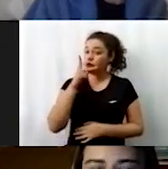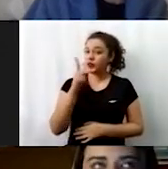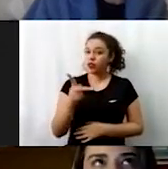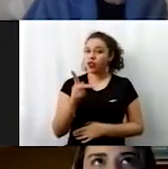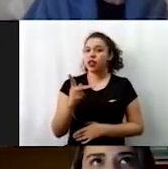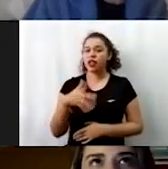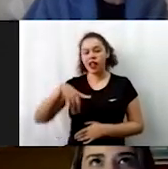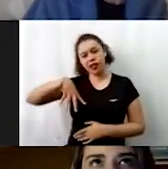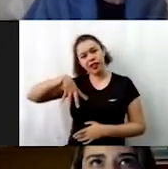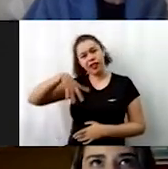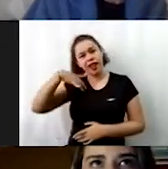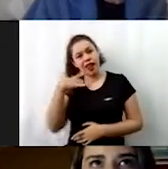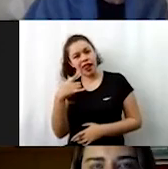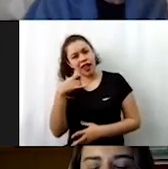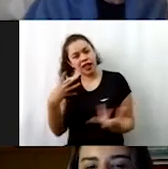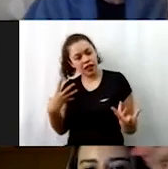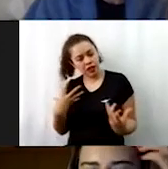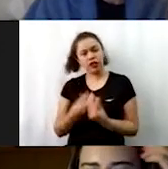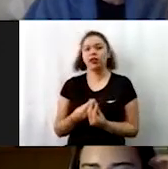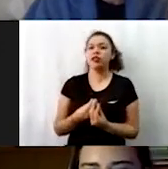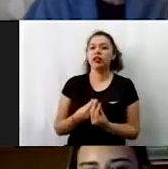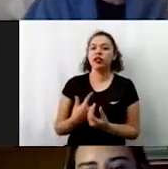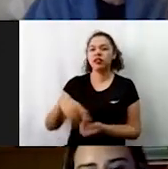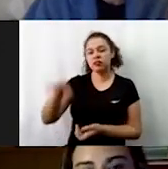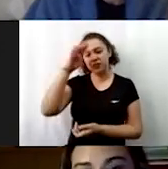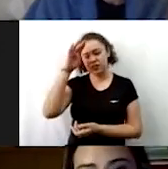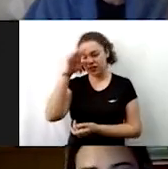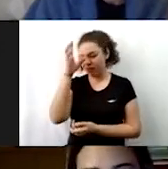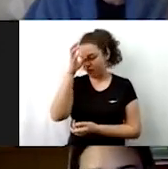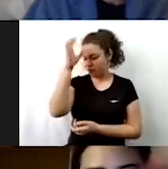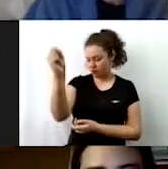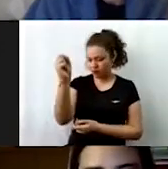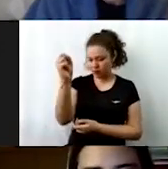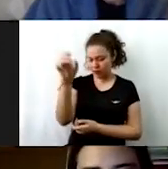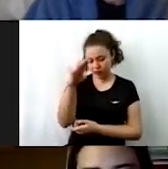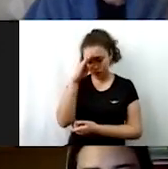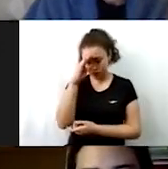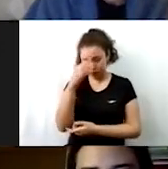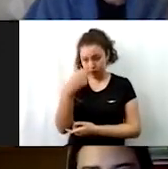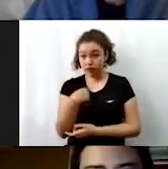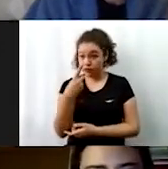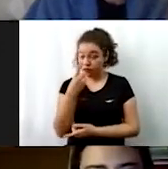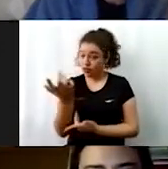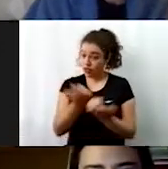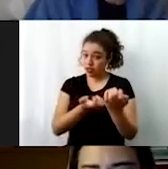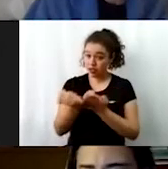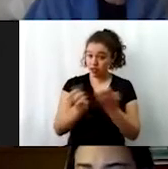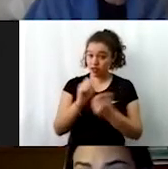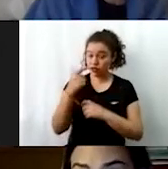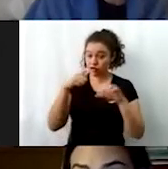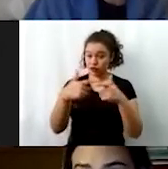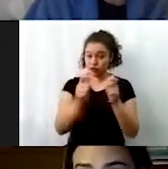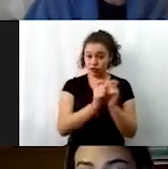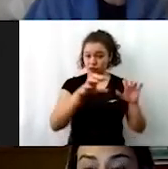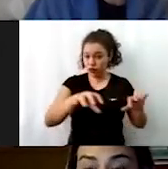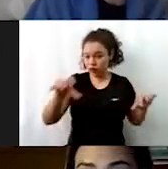Siempre detengámonos un poco a pensar en los conceptos, ¿no? Porque les digo, yo he hecho este ejercicio con otros sectores y hay quien me sale, es un